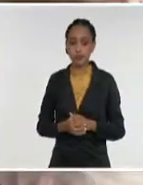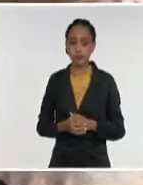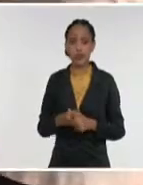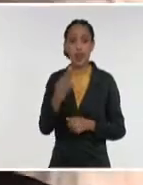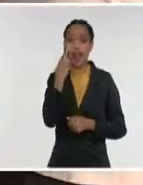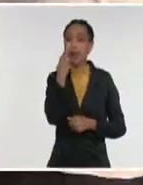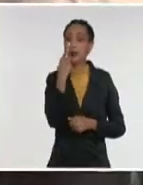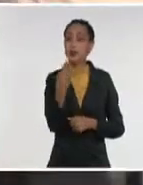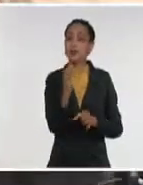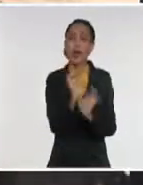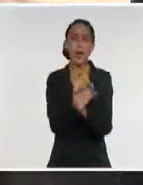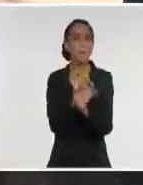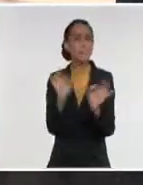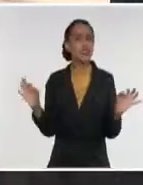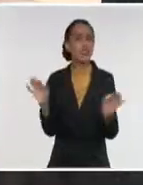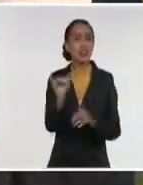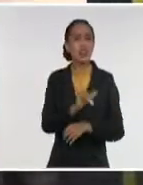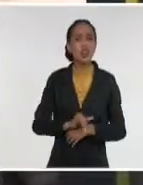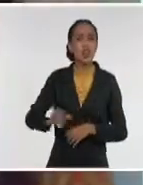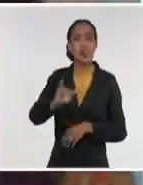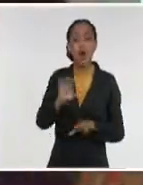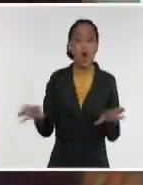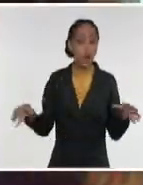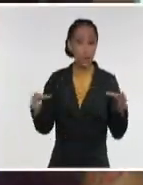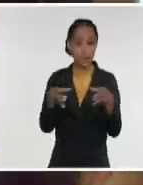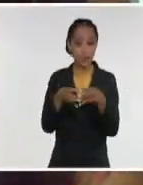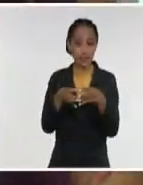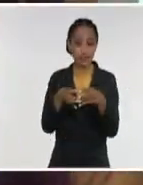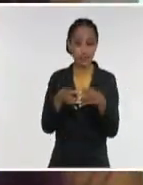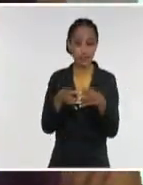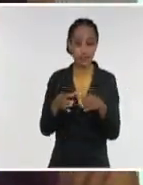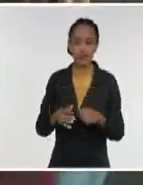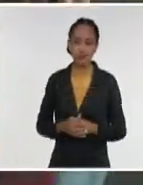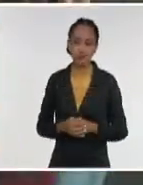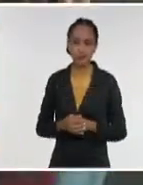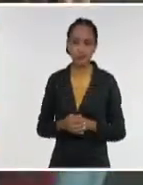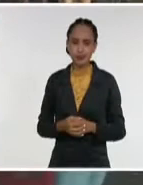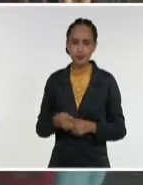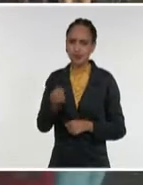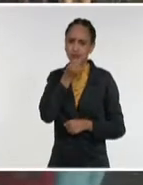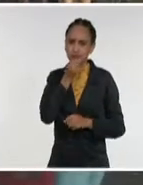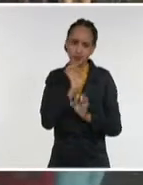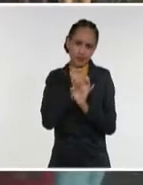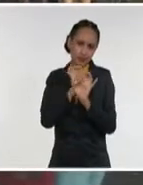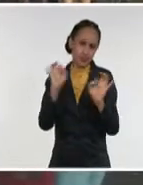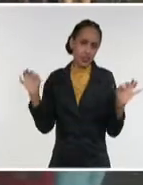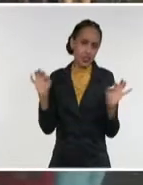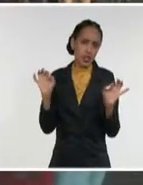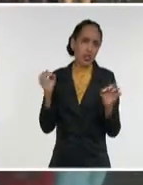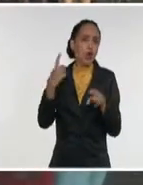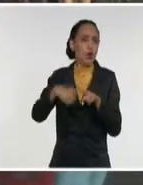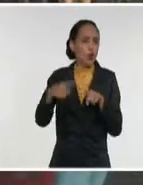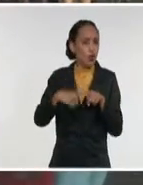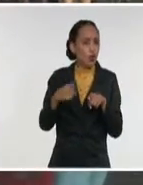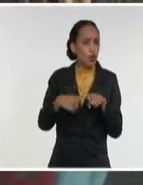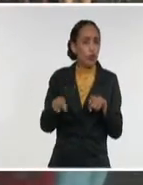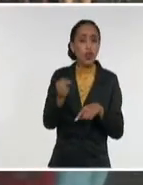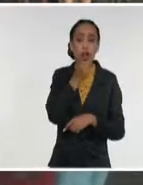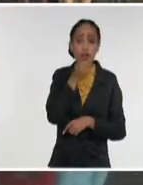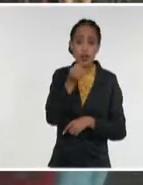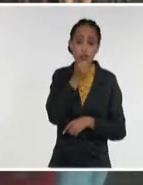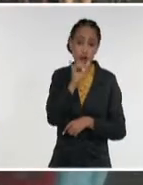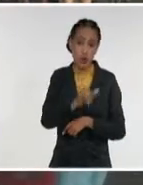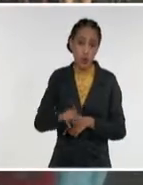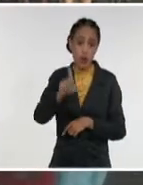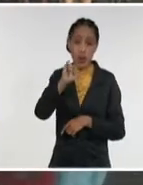Reconocimientos especiales le fueron otorgados a la compañía. Interpretación magistral de pupurrí de canciones líricas.